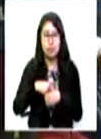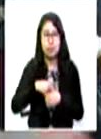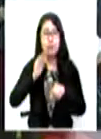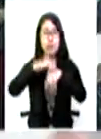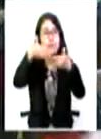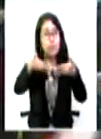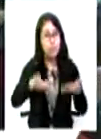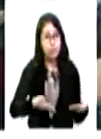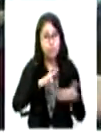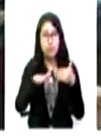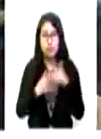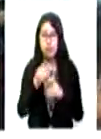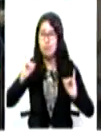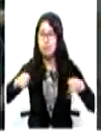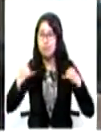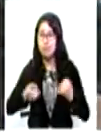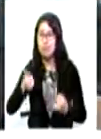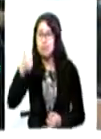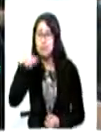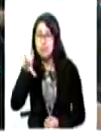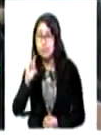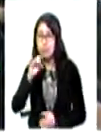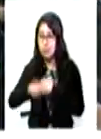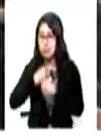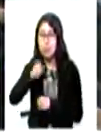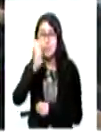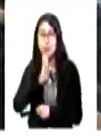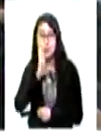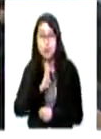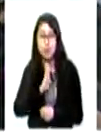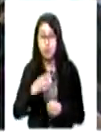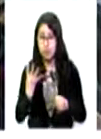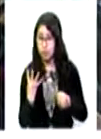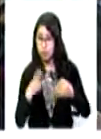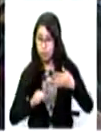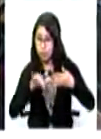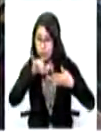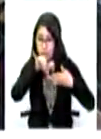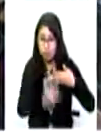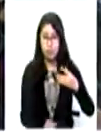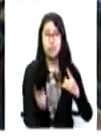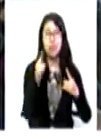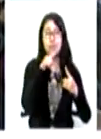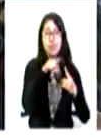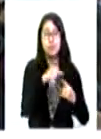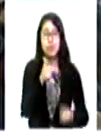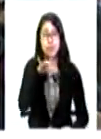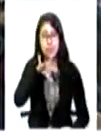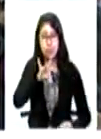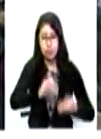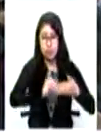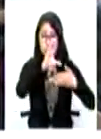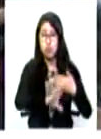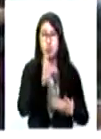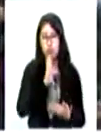en especial a todos los jóvenes que cumplan 18 años a partir del 4 de mayo hasta el 18 de octubre. El